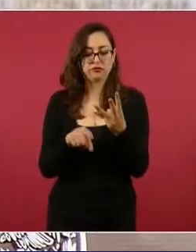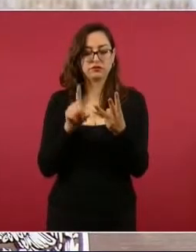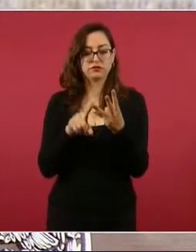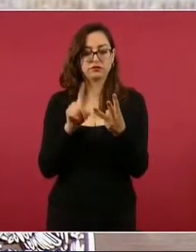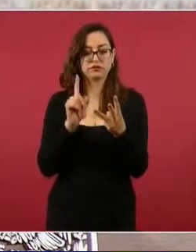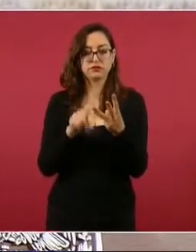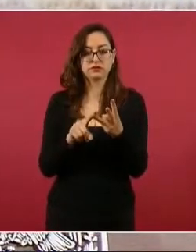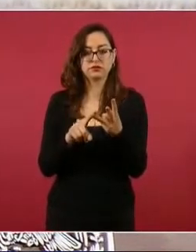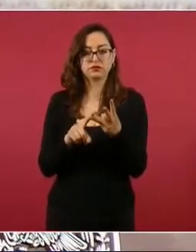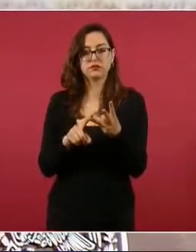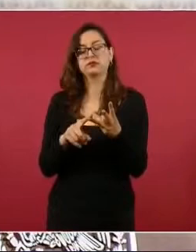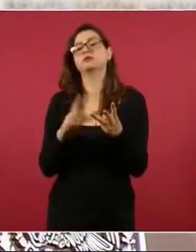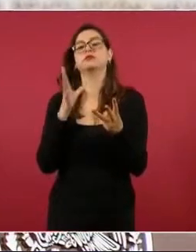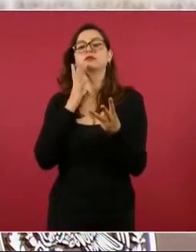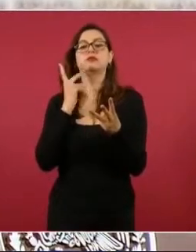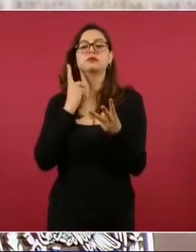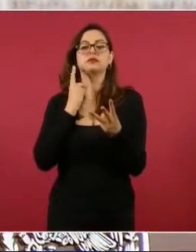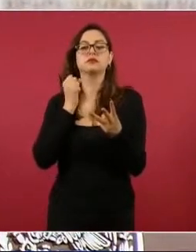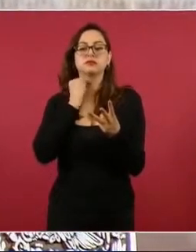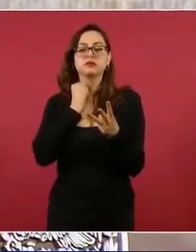ni en las cámaras,